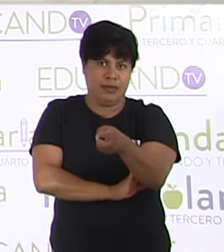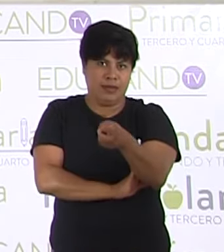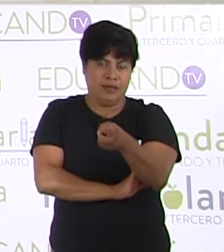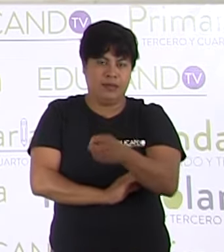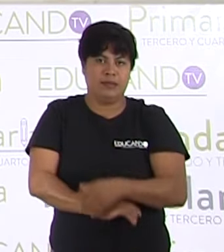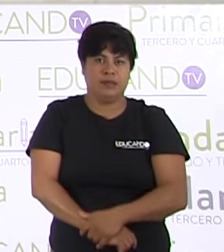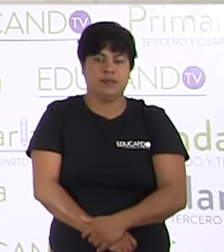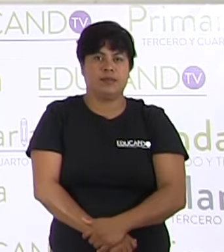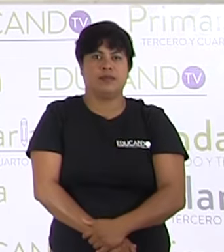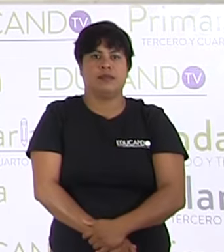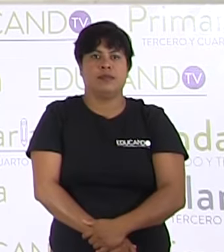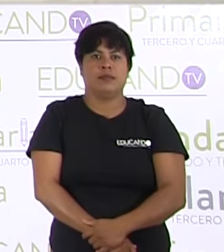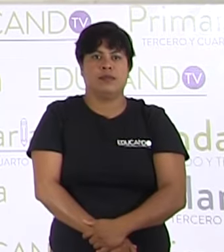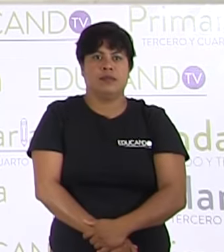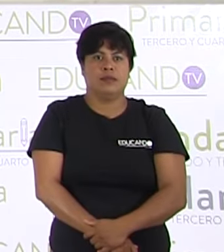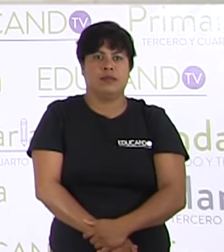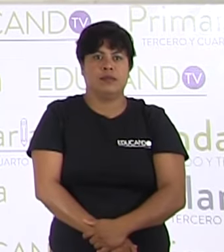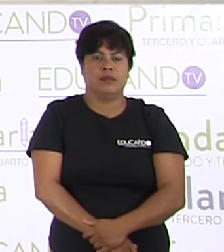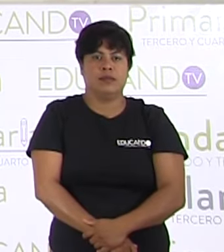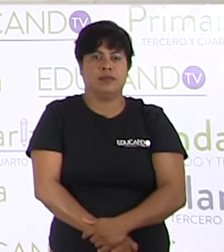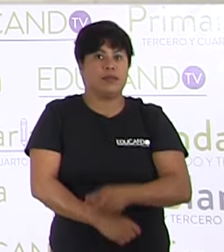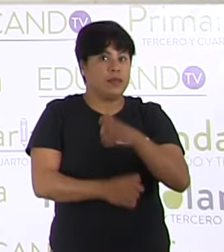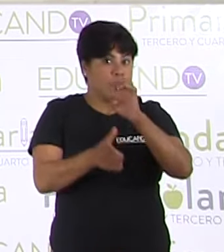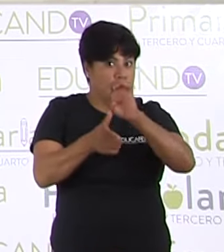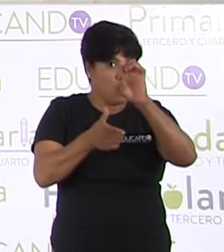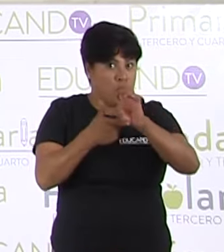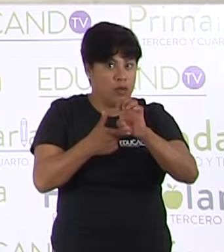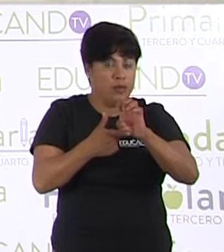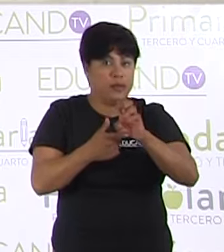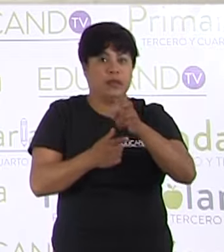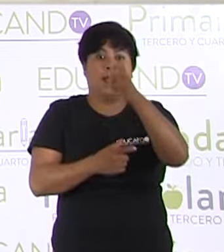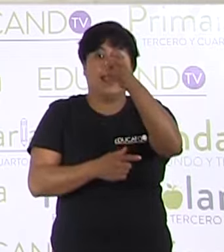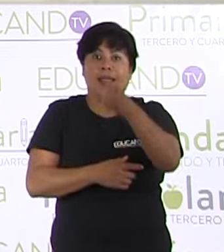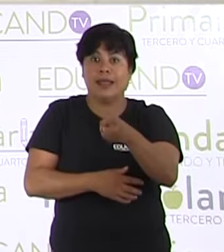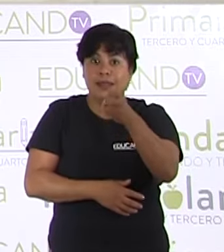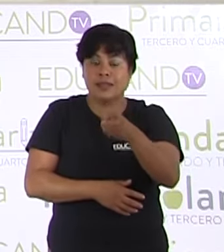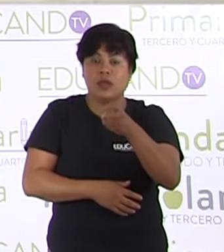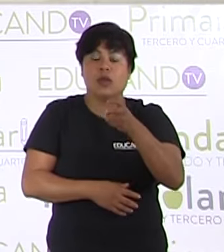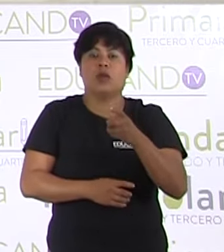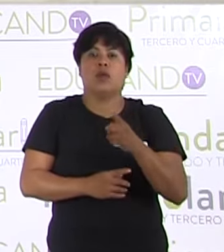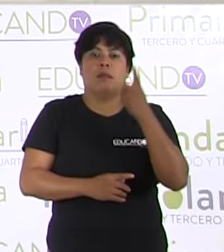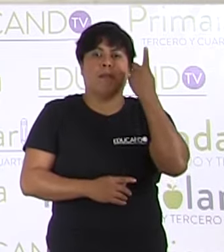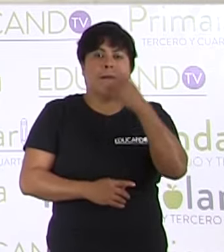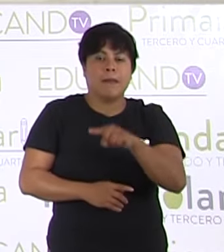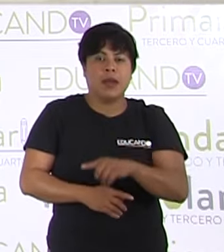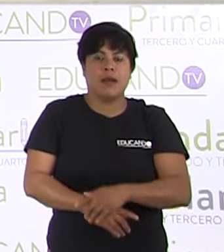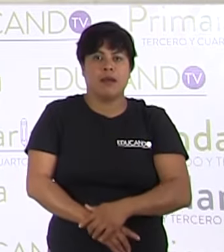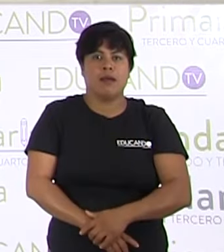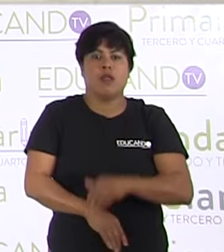aquí de acuerdo Entonces esto es con respecto a los